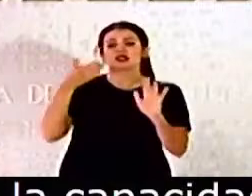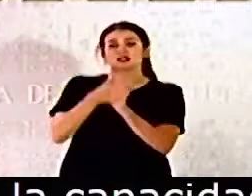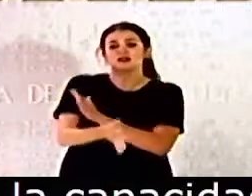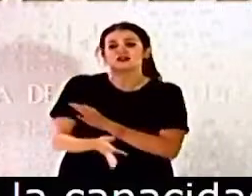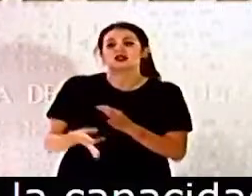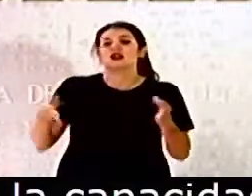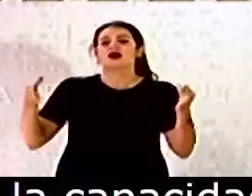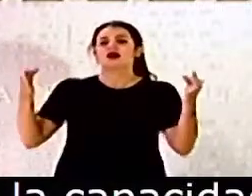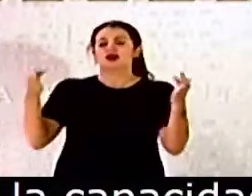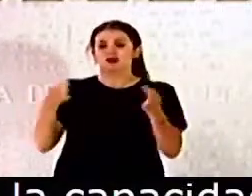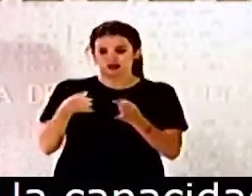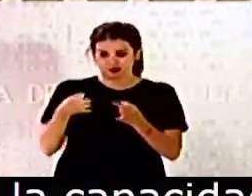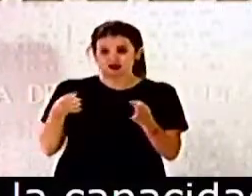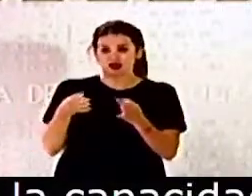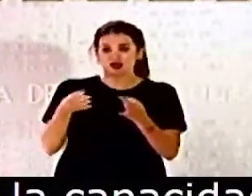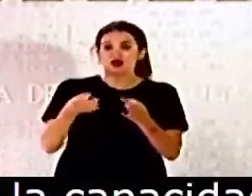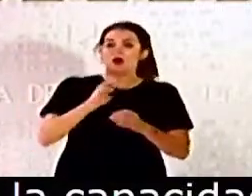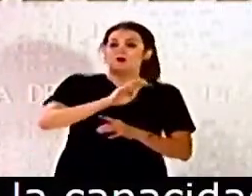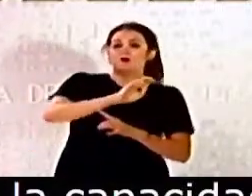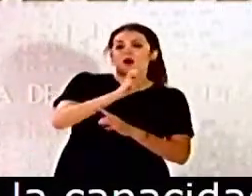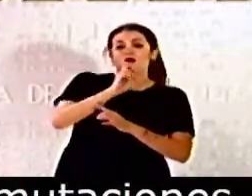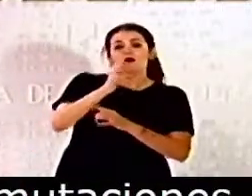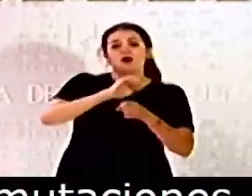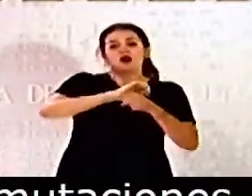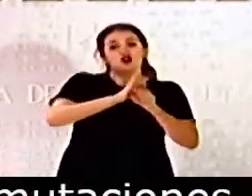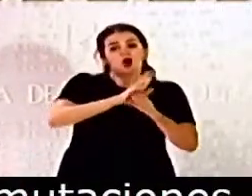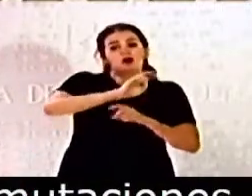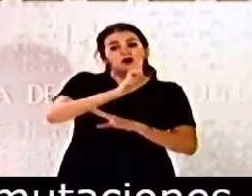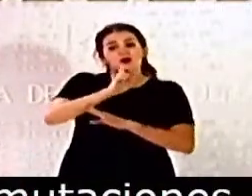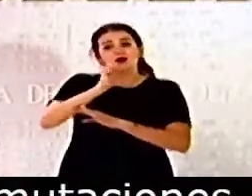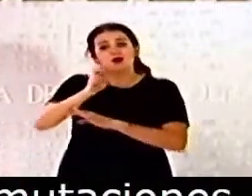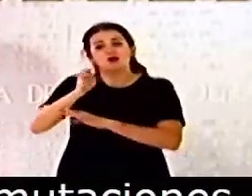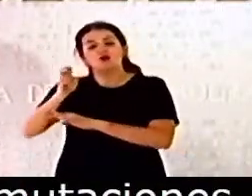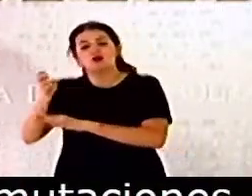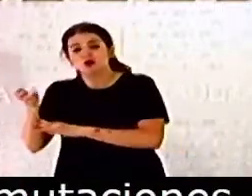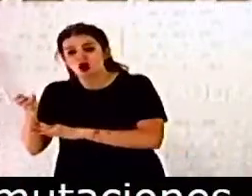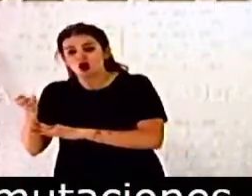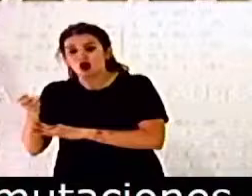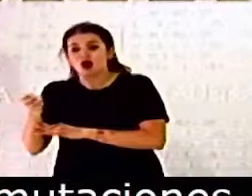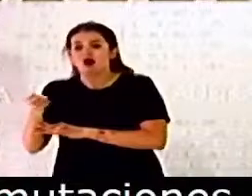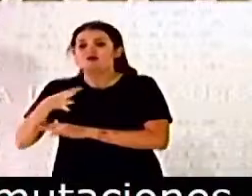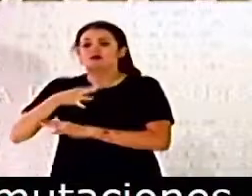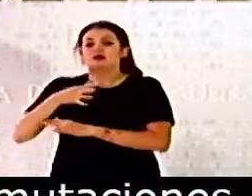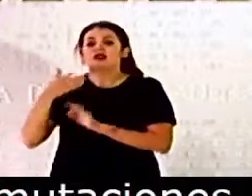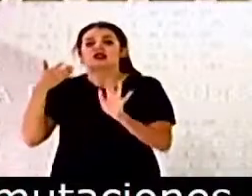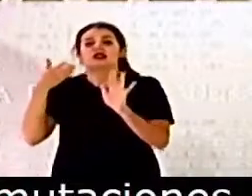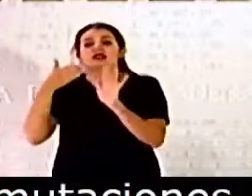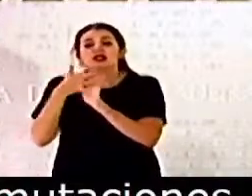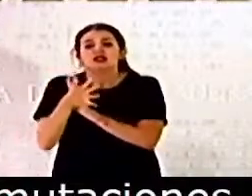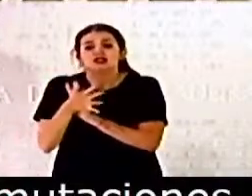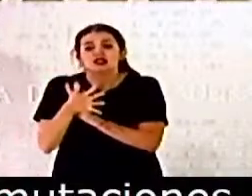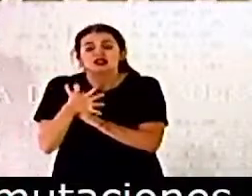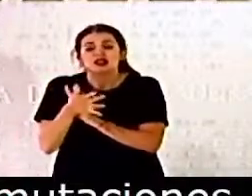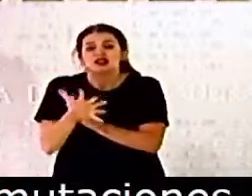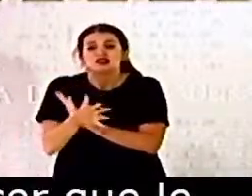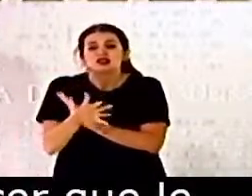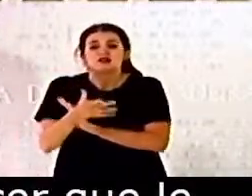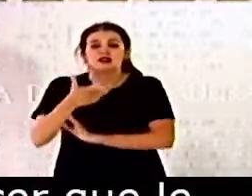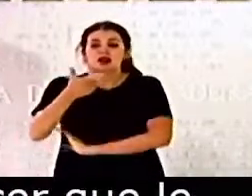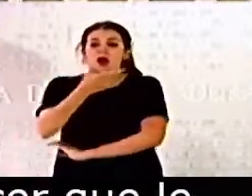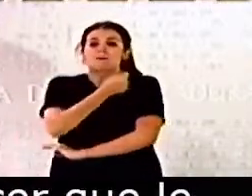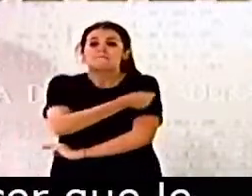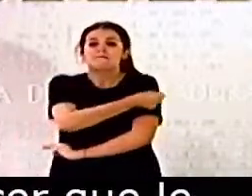para poder hacer que le toque el premio para él, que sería escapar a las vacunas que estamos